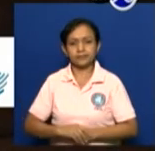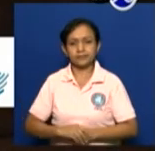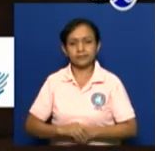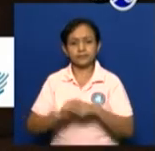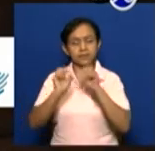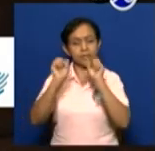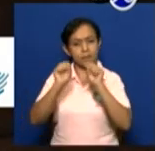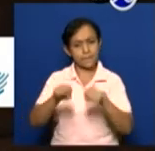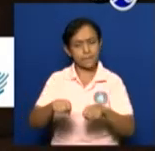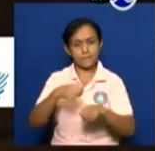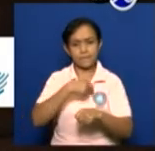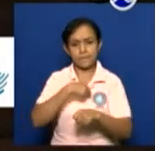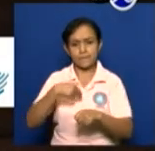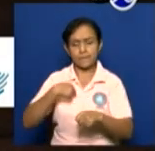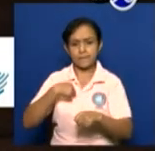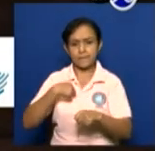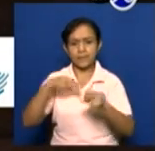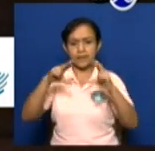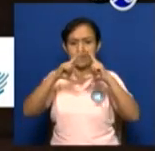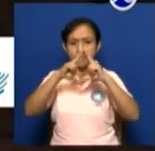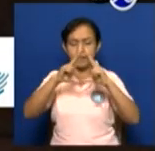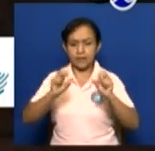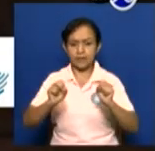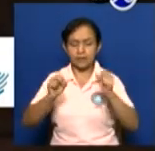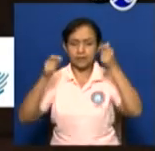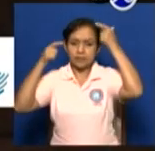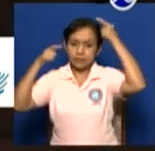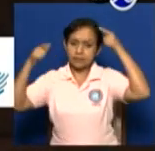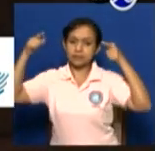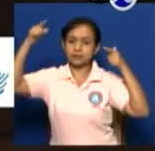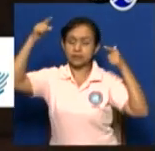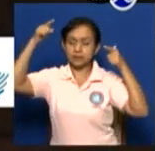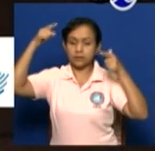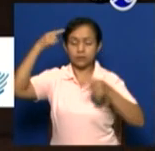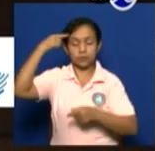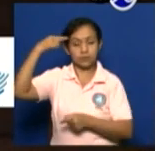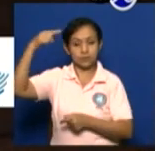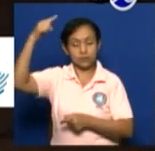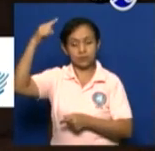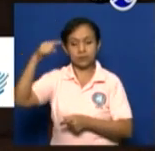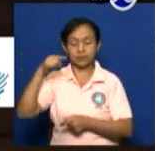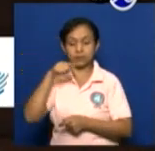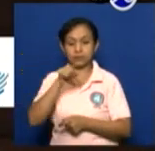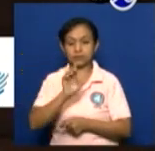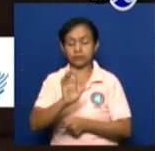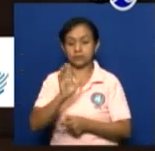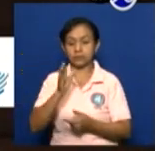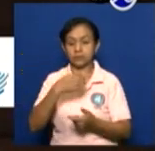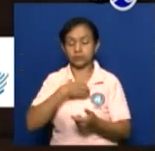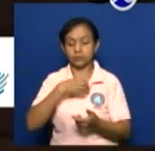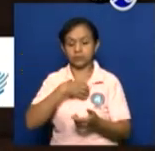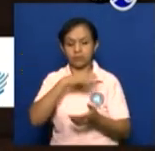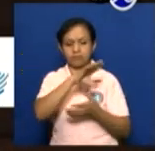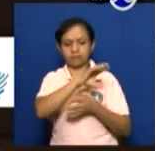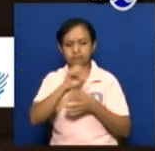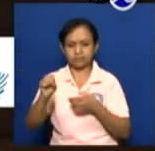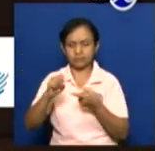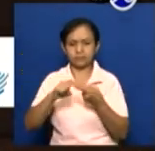¿Puede edificarse la patria que Sandino soñó si su gesta es confiscada